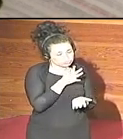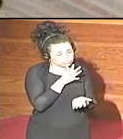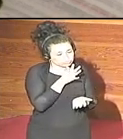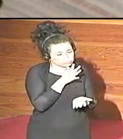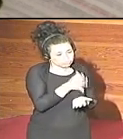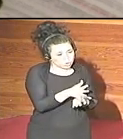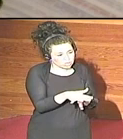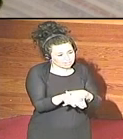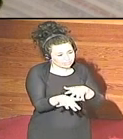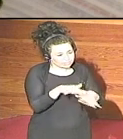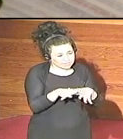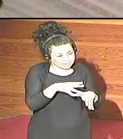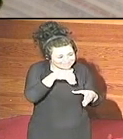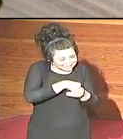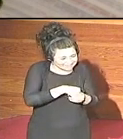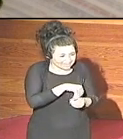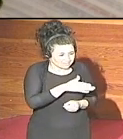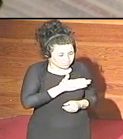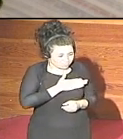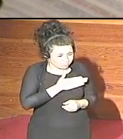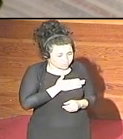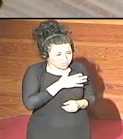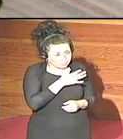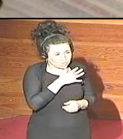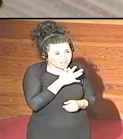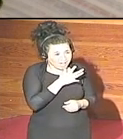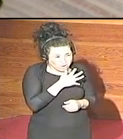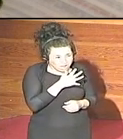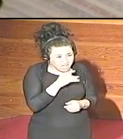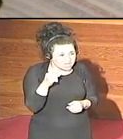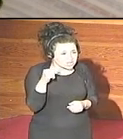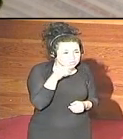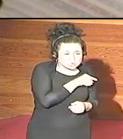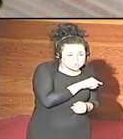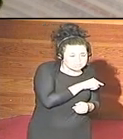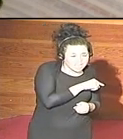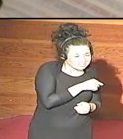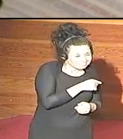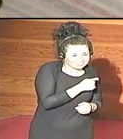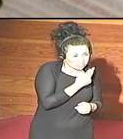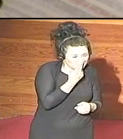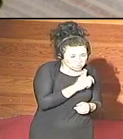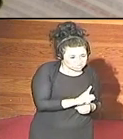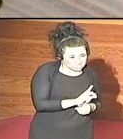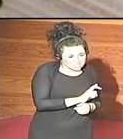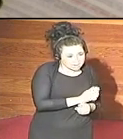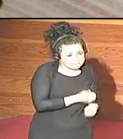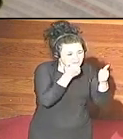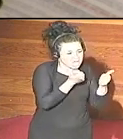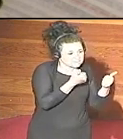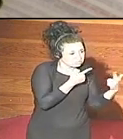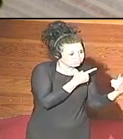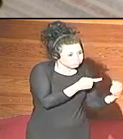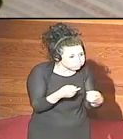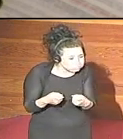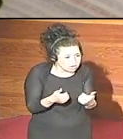por dinámicas internas propias, porque no creo que a Rusia en este momento le interese abrir muchos más frentes, porque